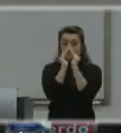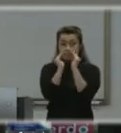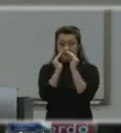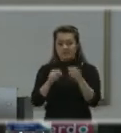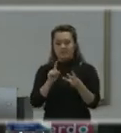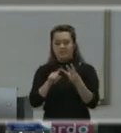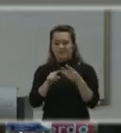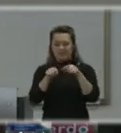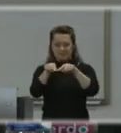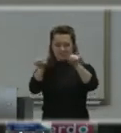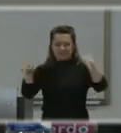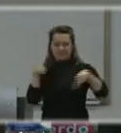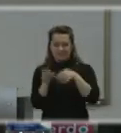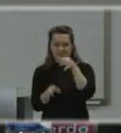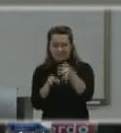comisarías